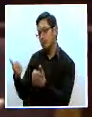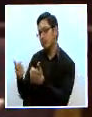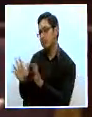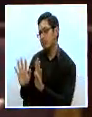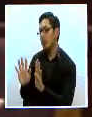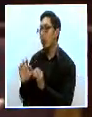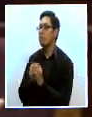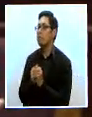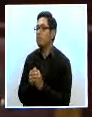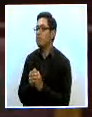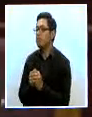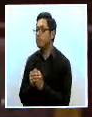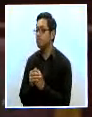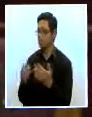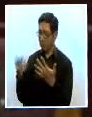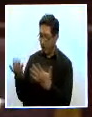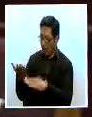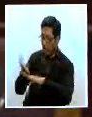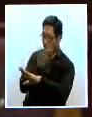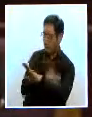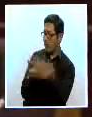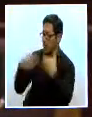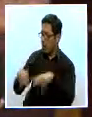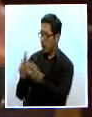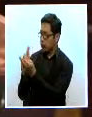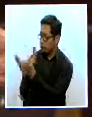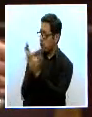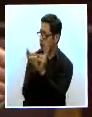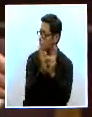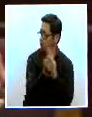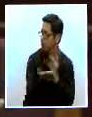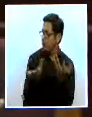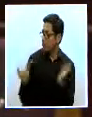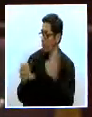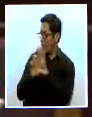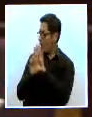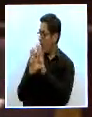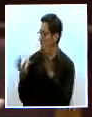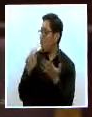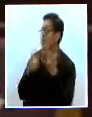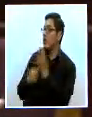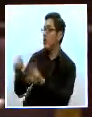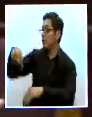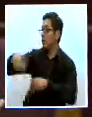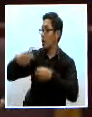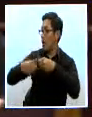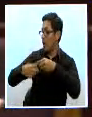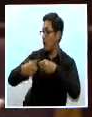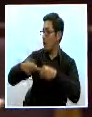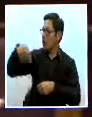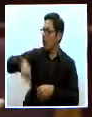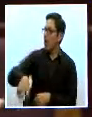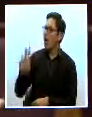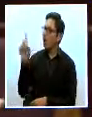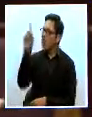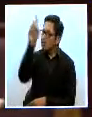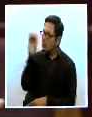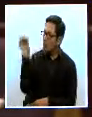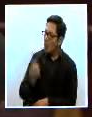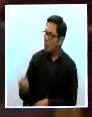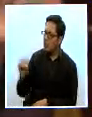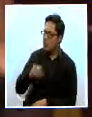regularización Así es así como se ha fomentado aquí en Quito en esta última Campaña en un cien por ciento es decir existen catorce mil